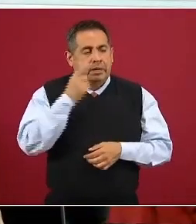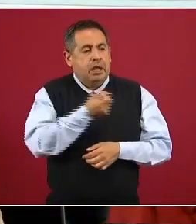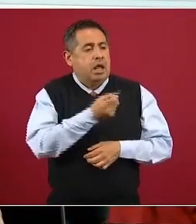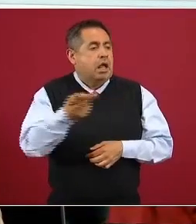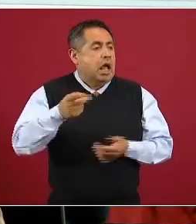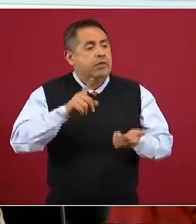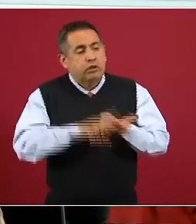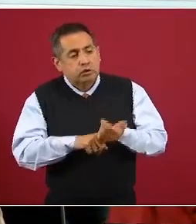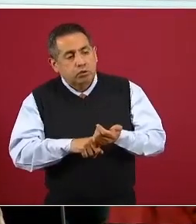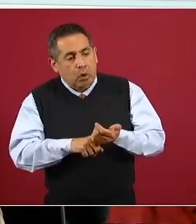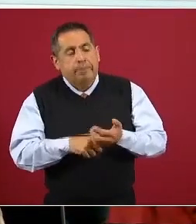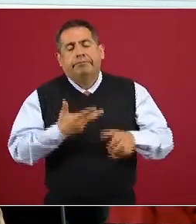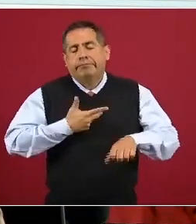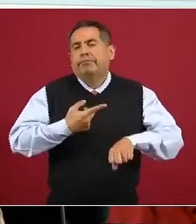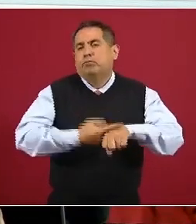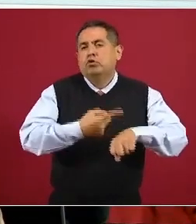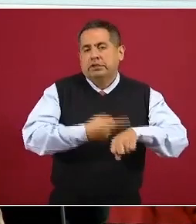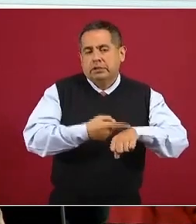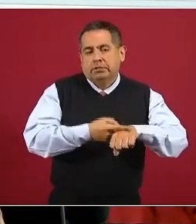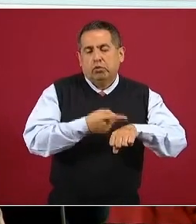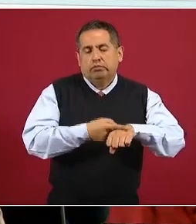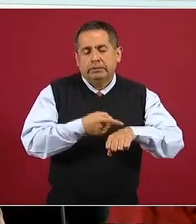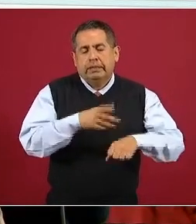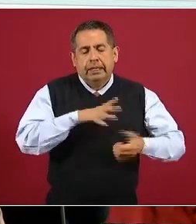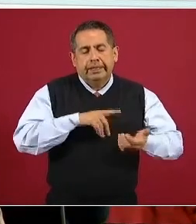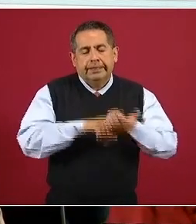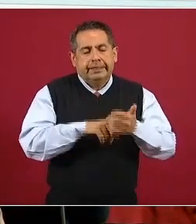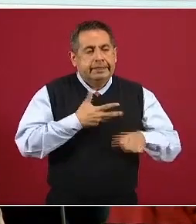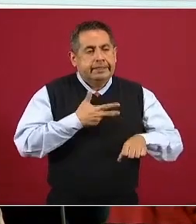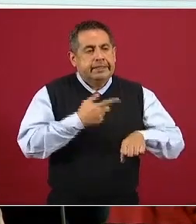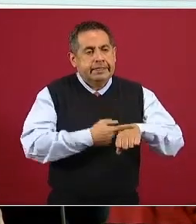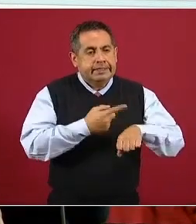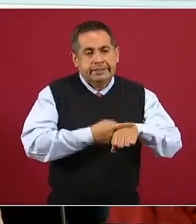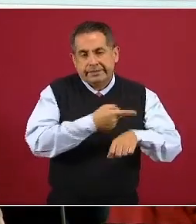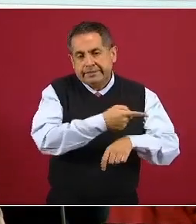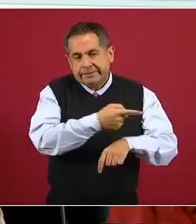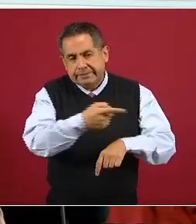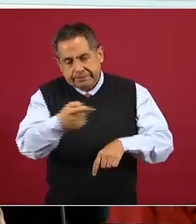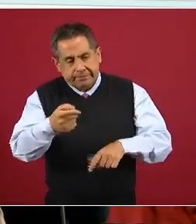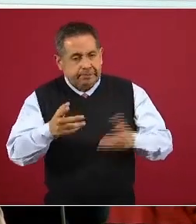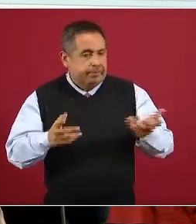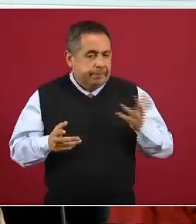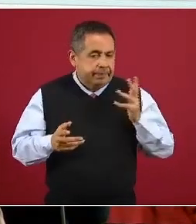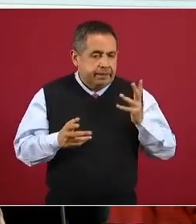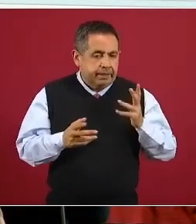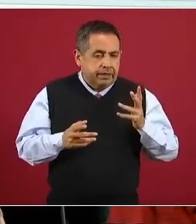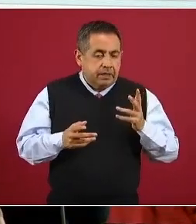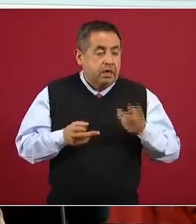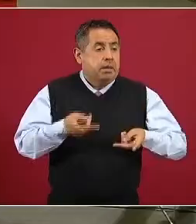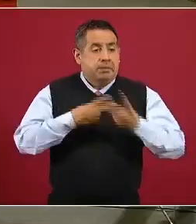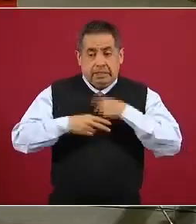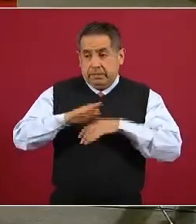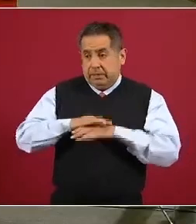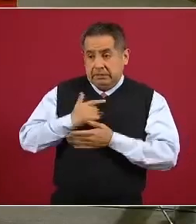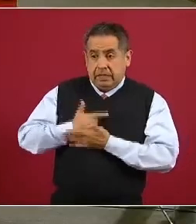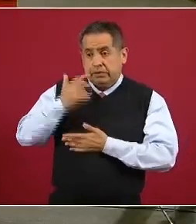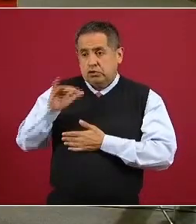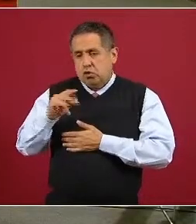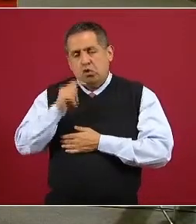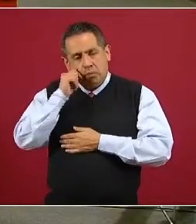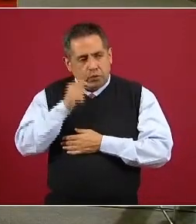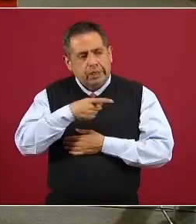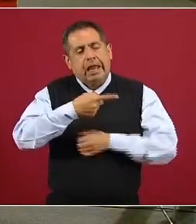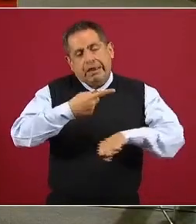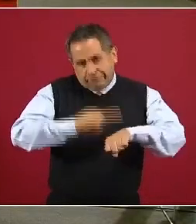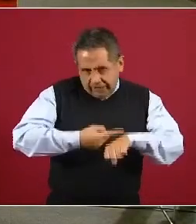la positividad, es decir, de las personas que en su momento tienen presente la enfermedad, más allá de que desarrollen los signos y los síntomas. Y